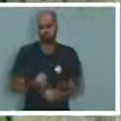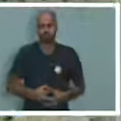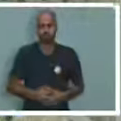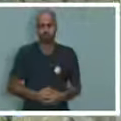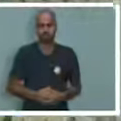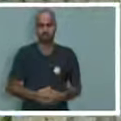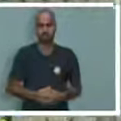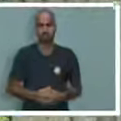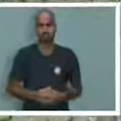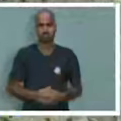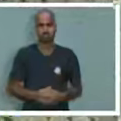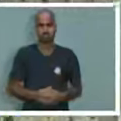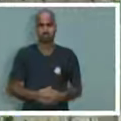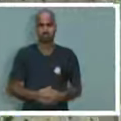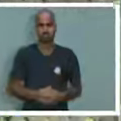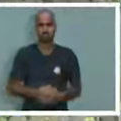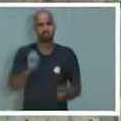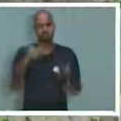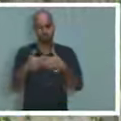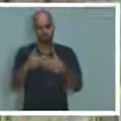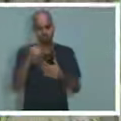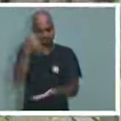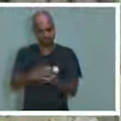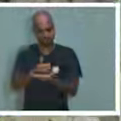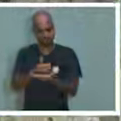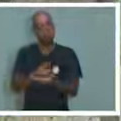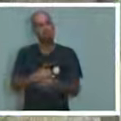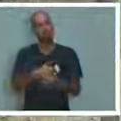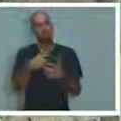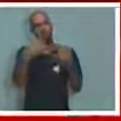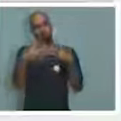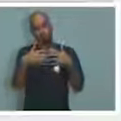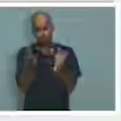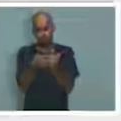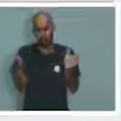Empresa Genética Porcina, una productora de excelencia.